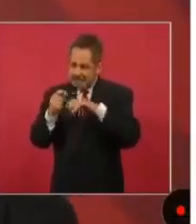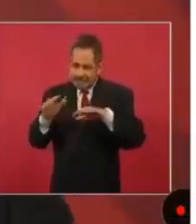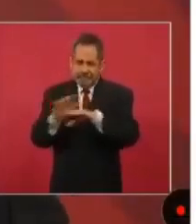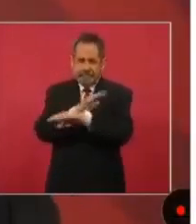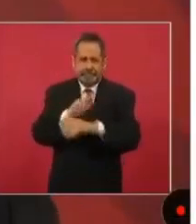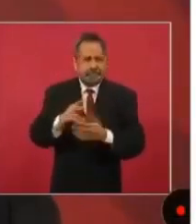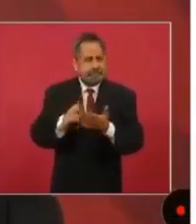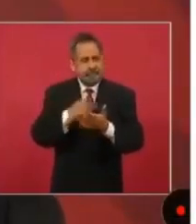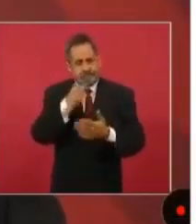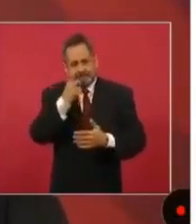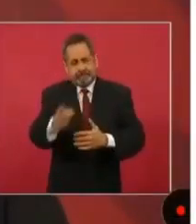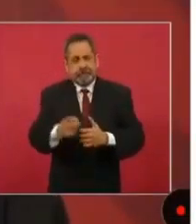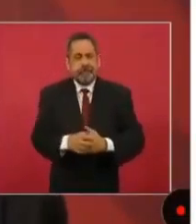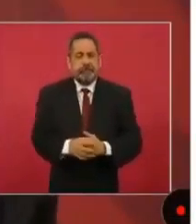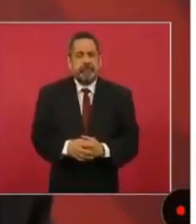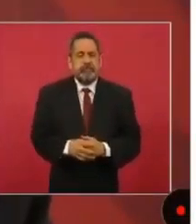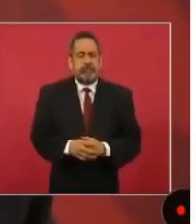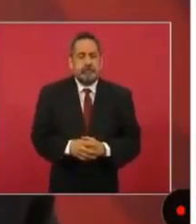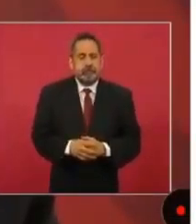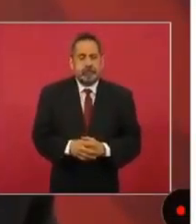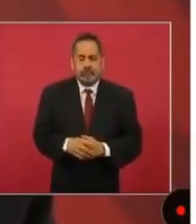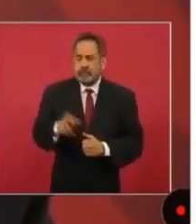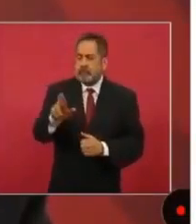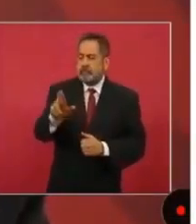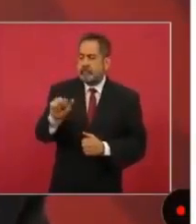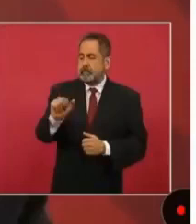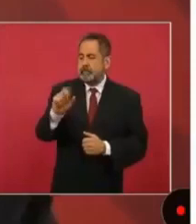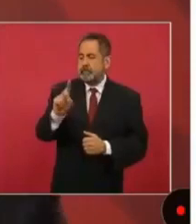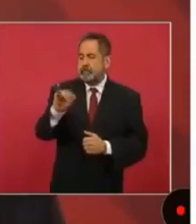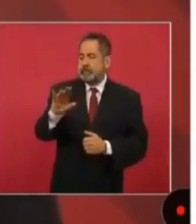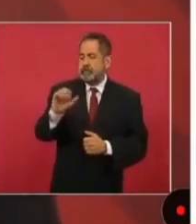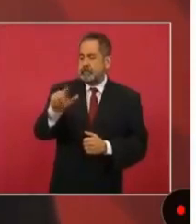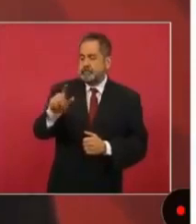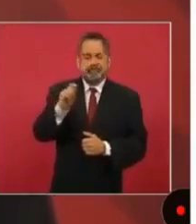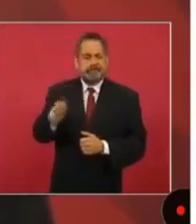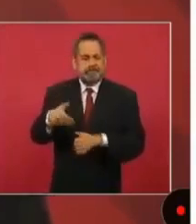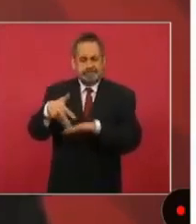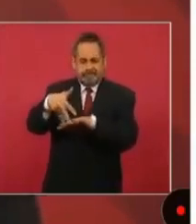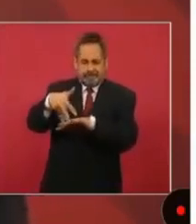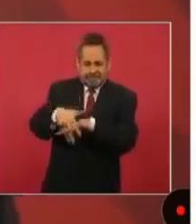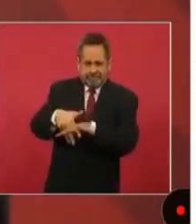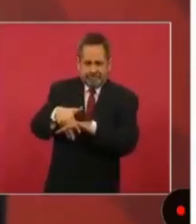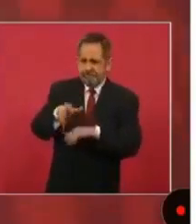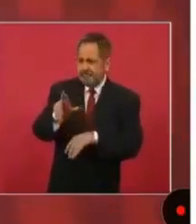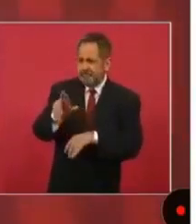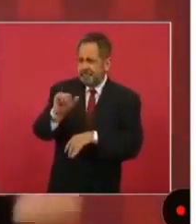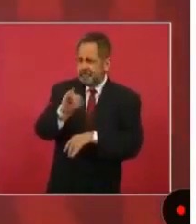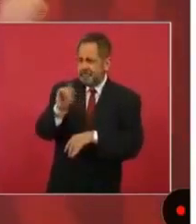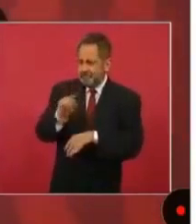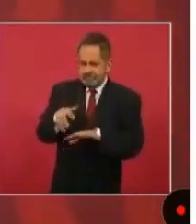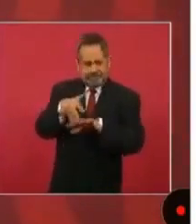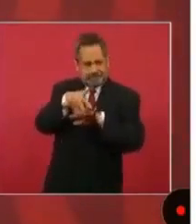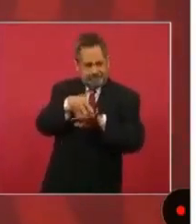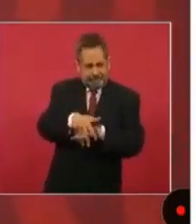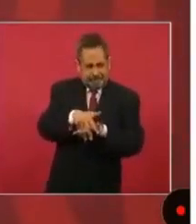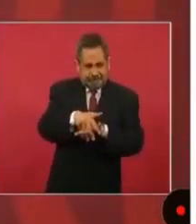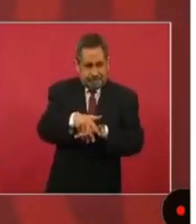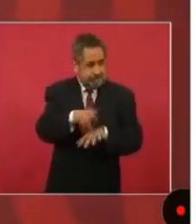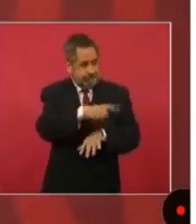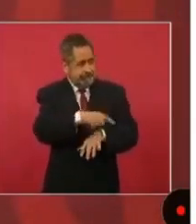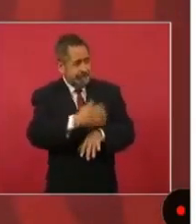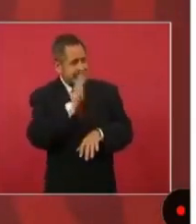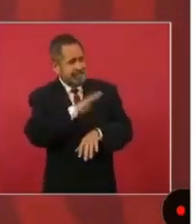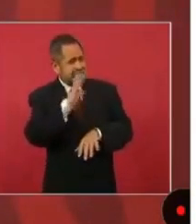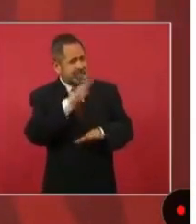ya le dije qué radical viene de raíz y que hay que arrancar de raíz